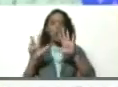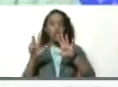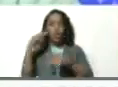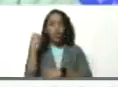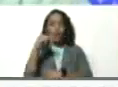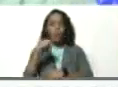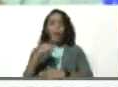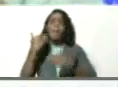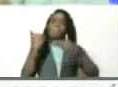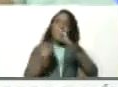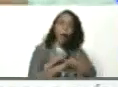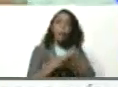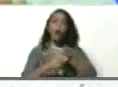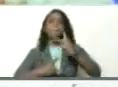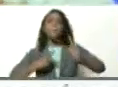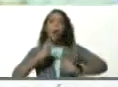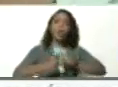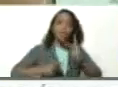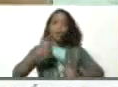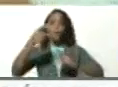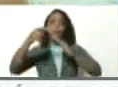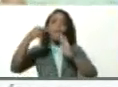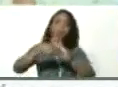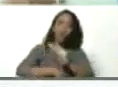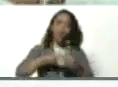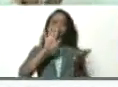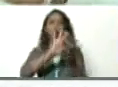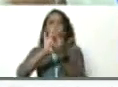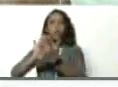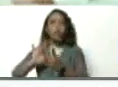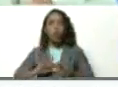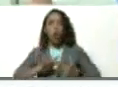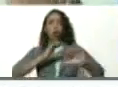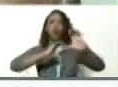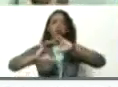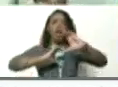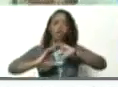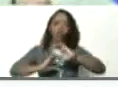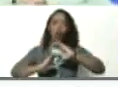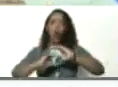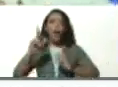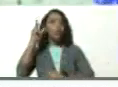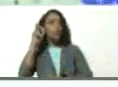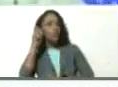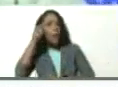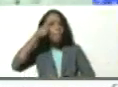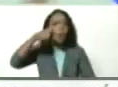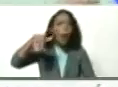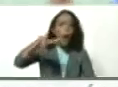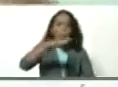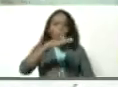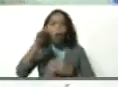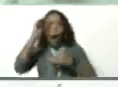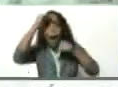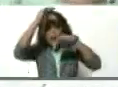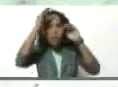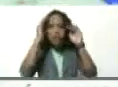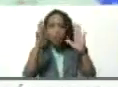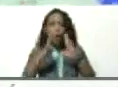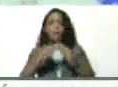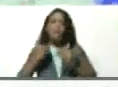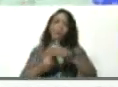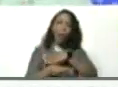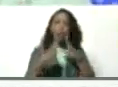vamos a un proceso profundo de conexión de comunicación a escuchar al pueblo vamos todos y